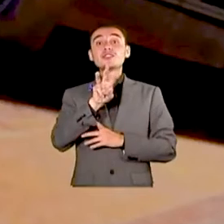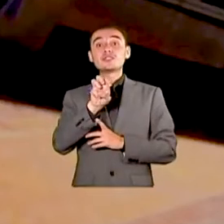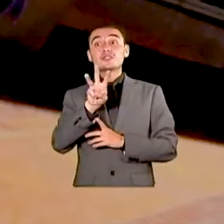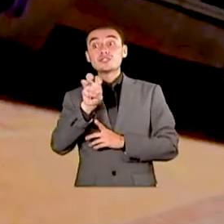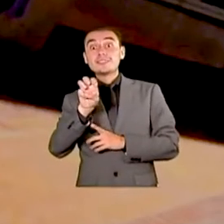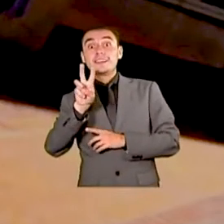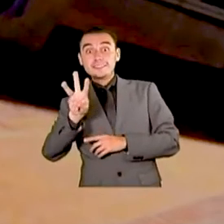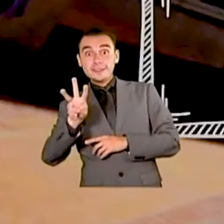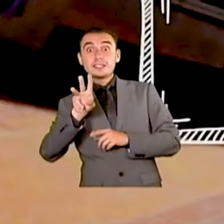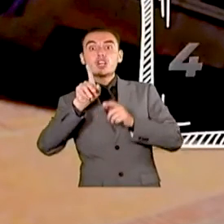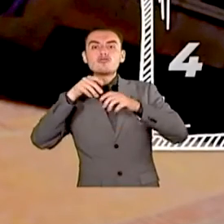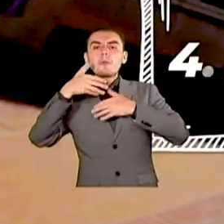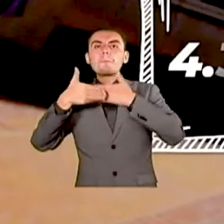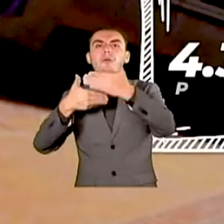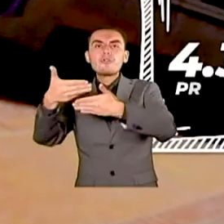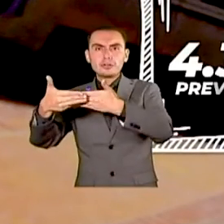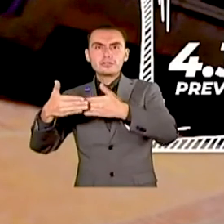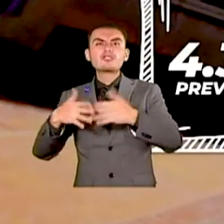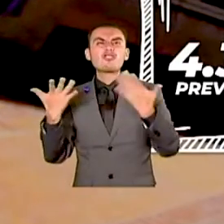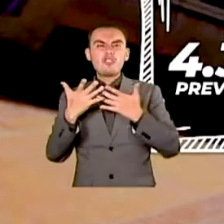5.883 procesos distribuidos así,